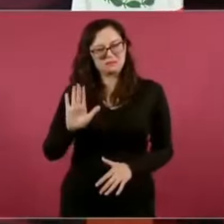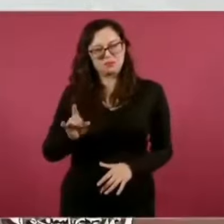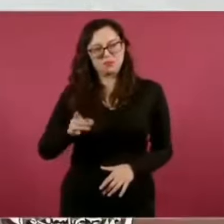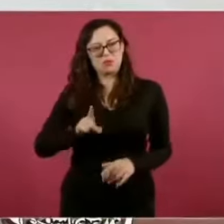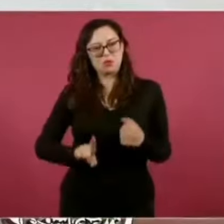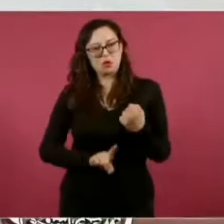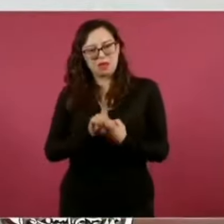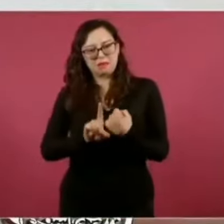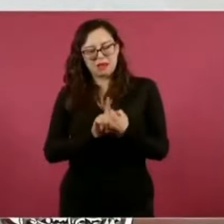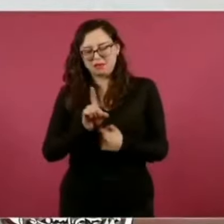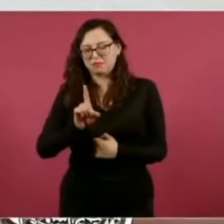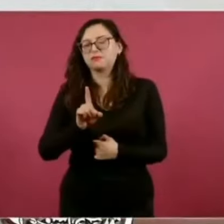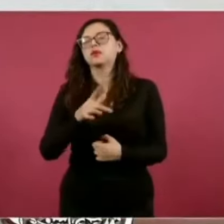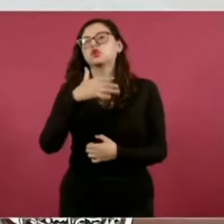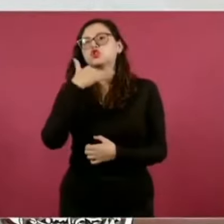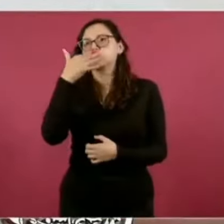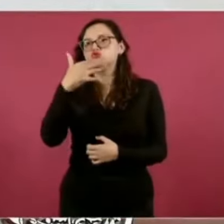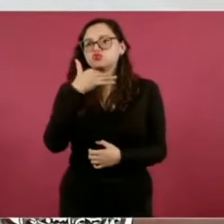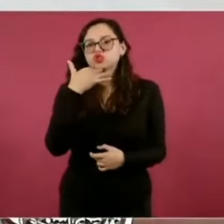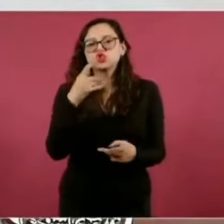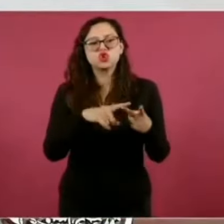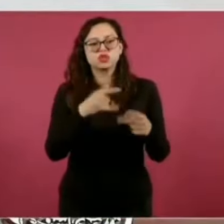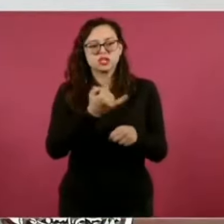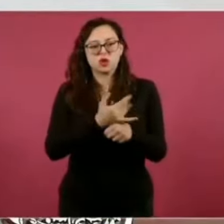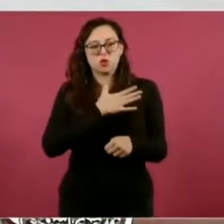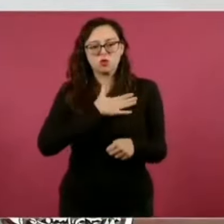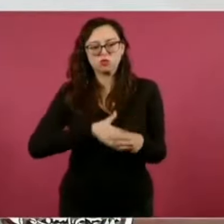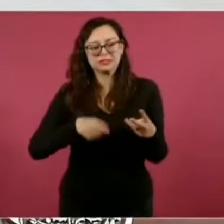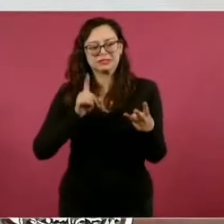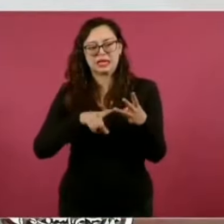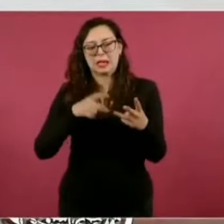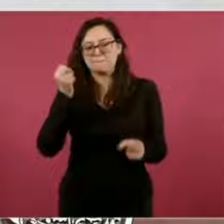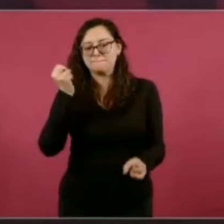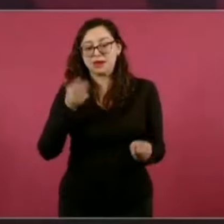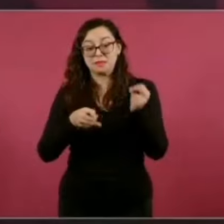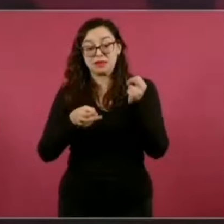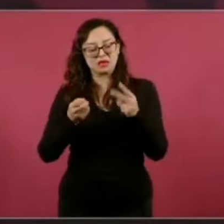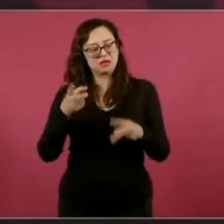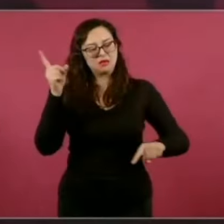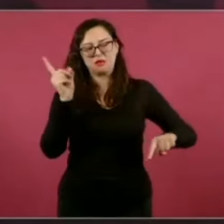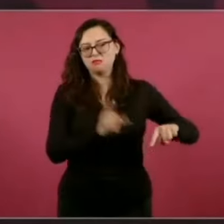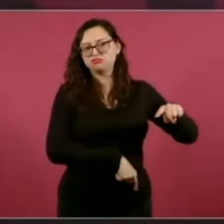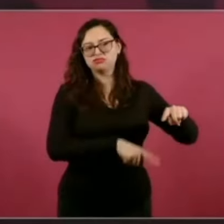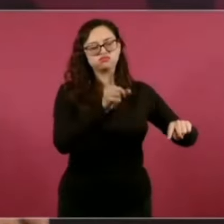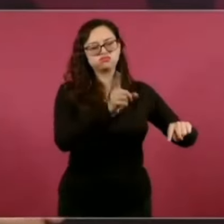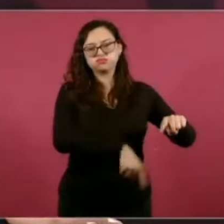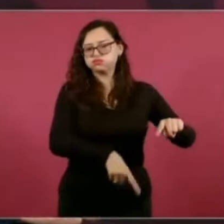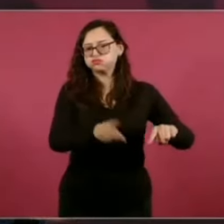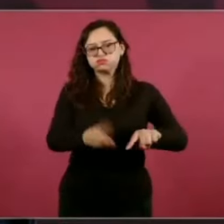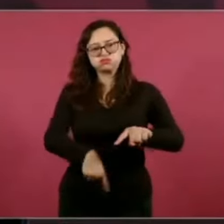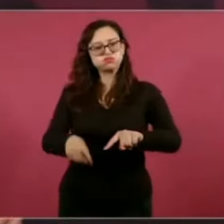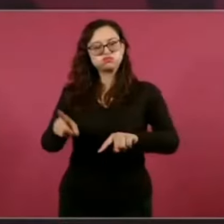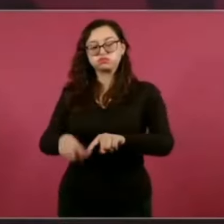corrupción, las injusticias, los privilegios, y esto, como